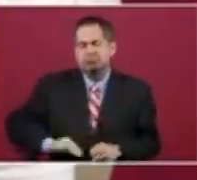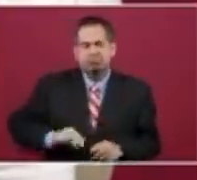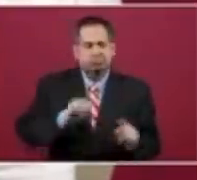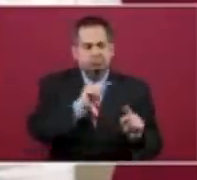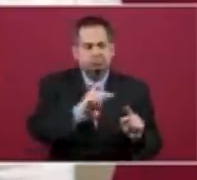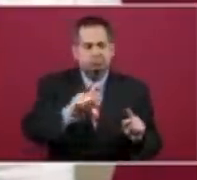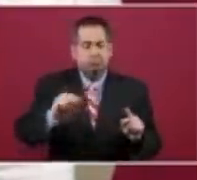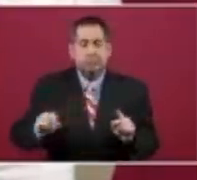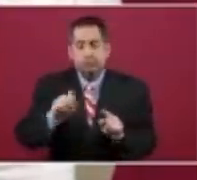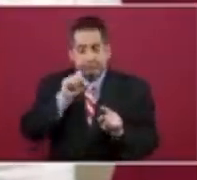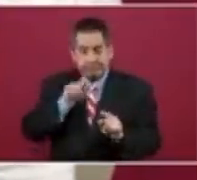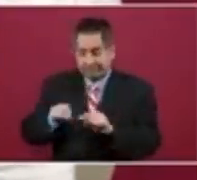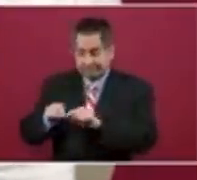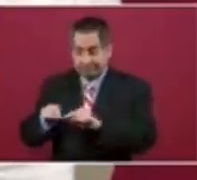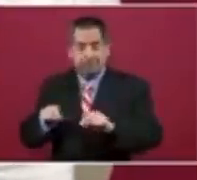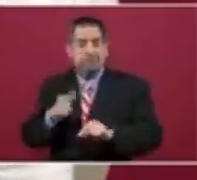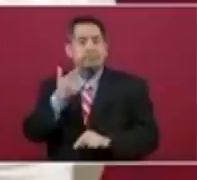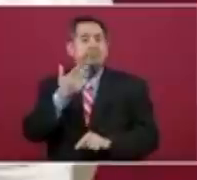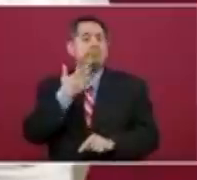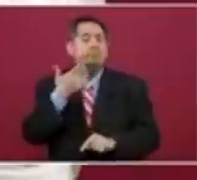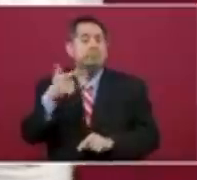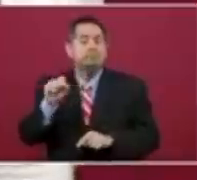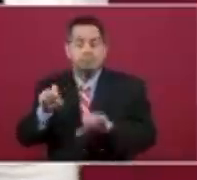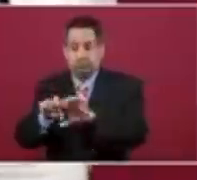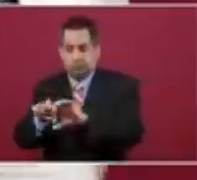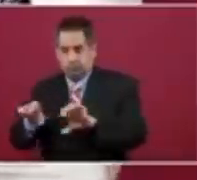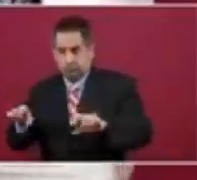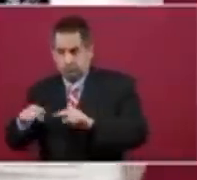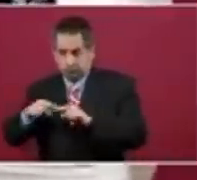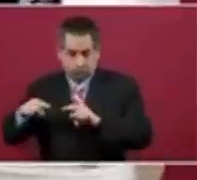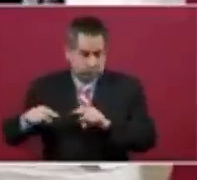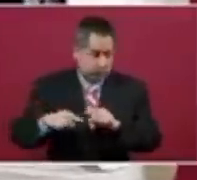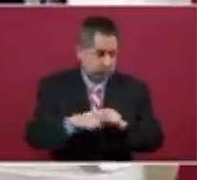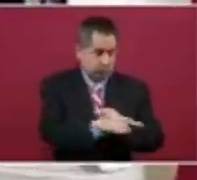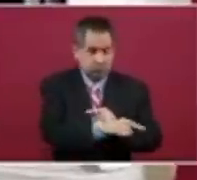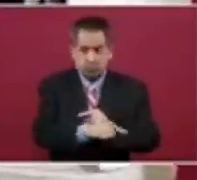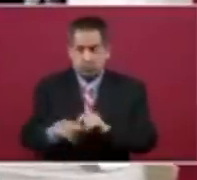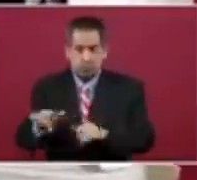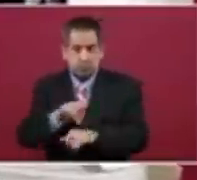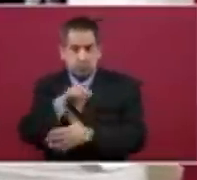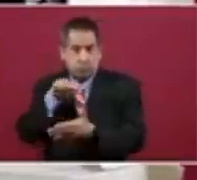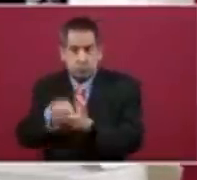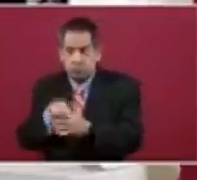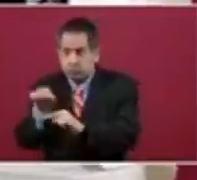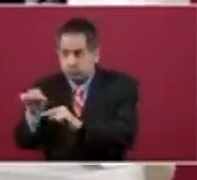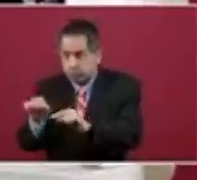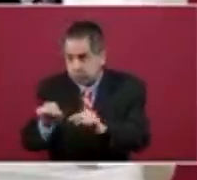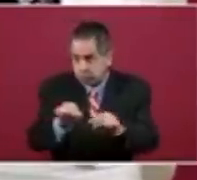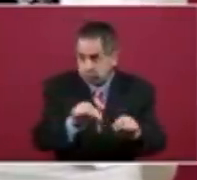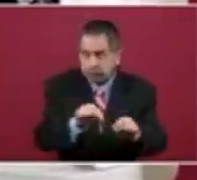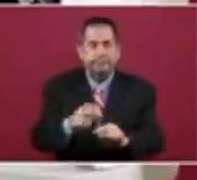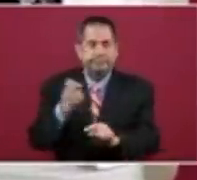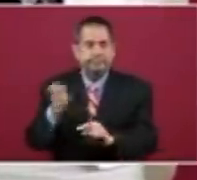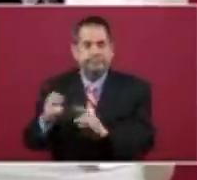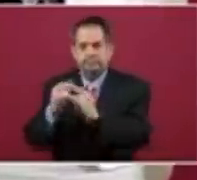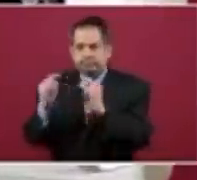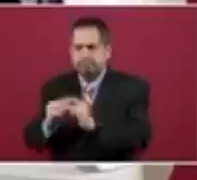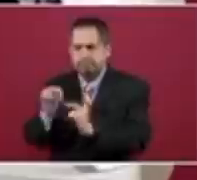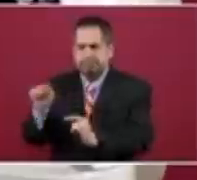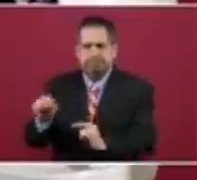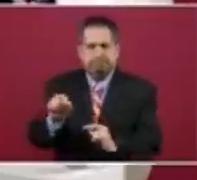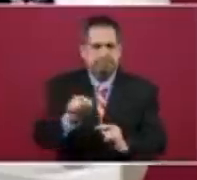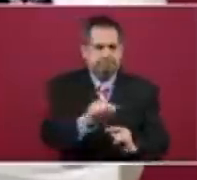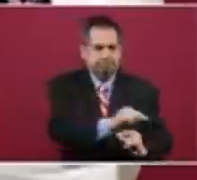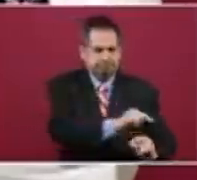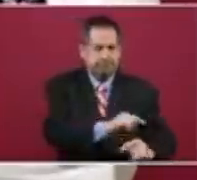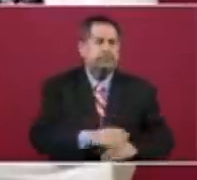donde pasa el gasoducto o que forman parte de alguno de este proyecto integral. Y